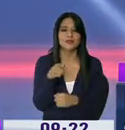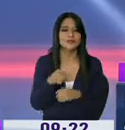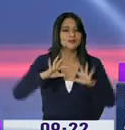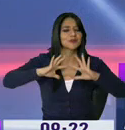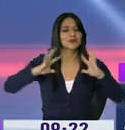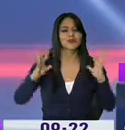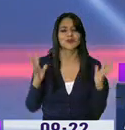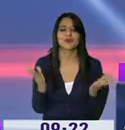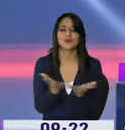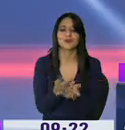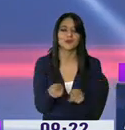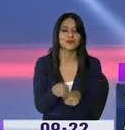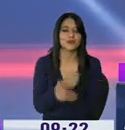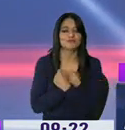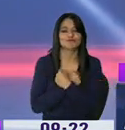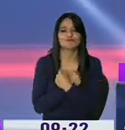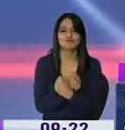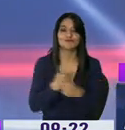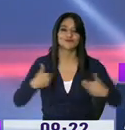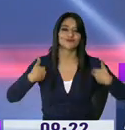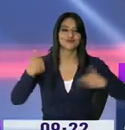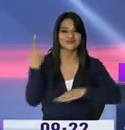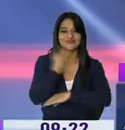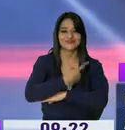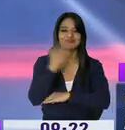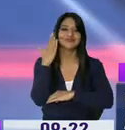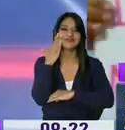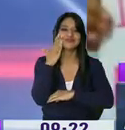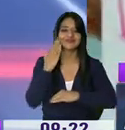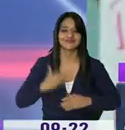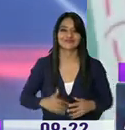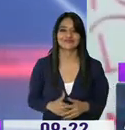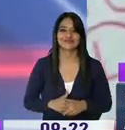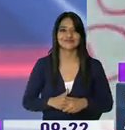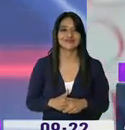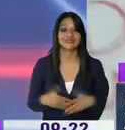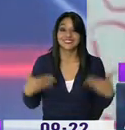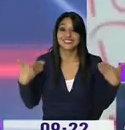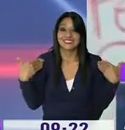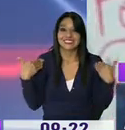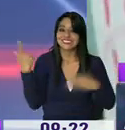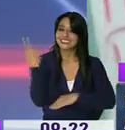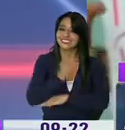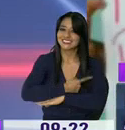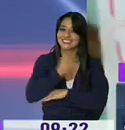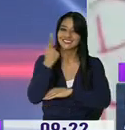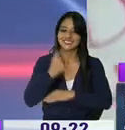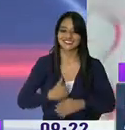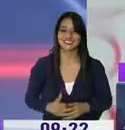mundo. ¡Feliz Día de las Madres! ¡Feliz día!